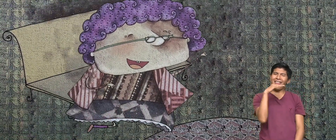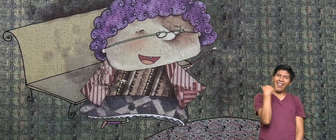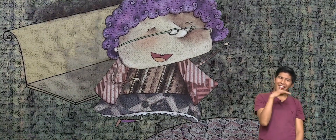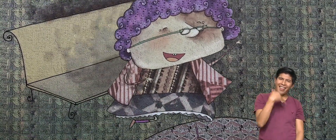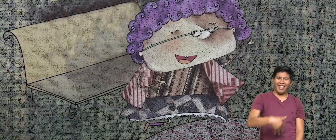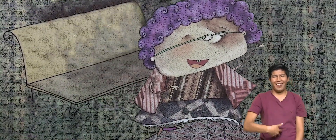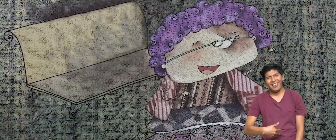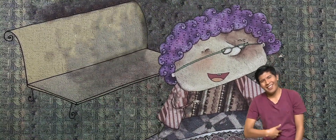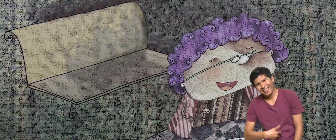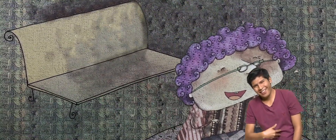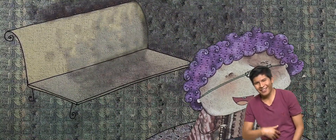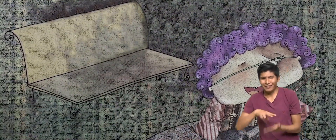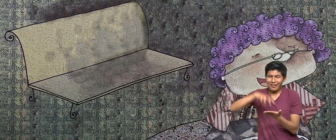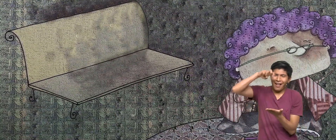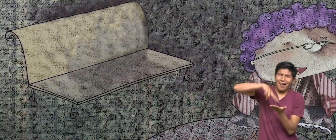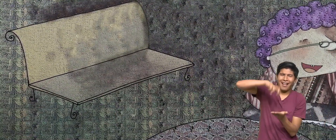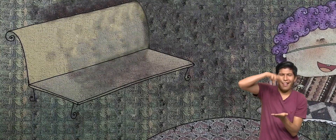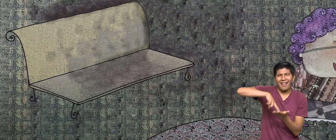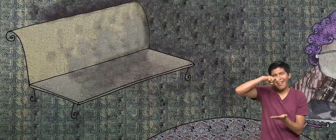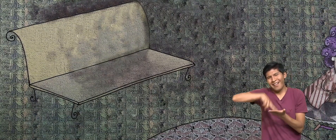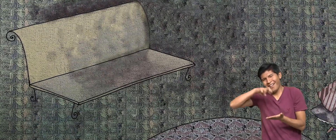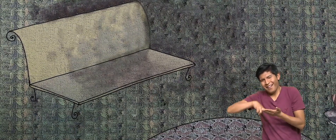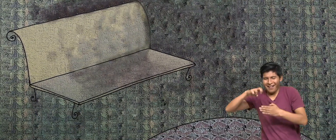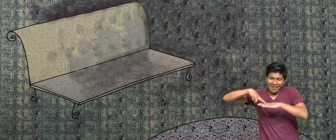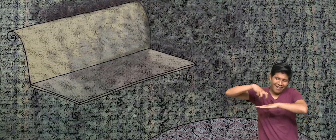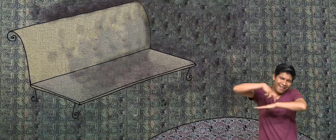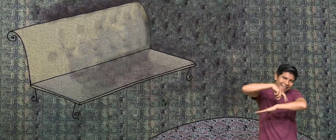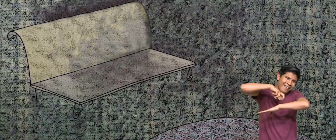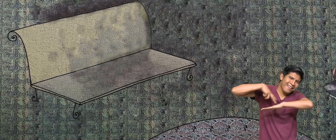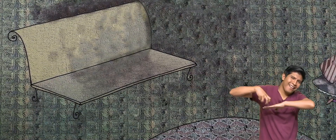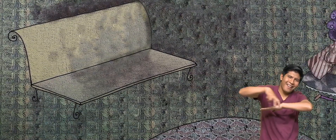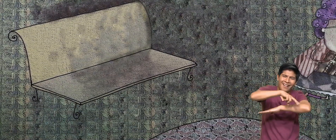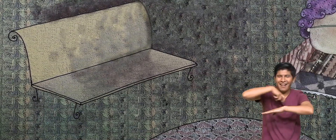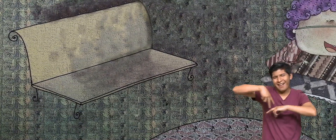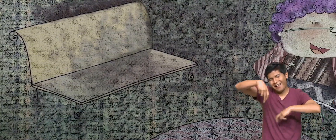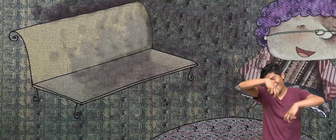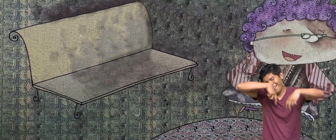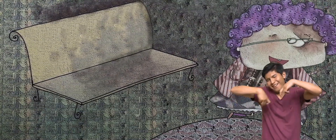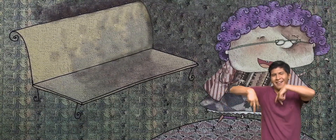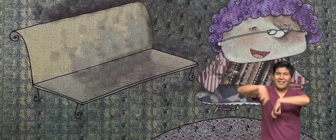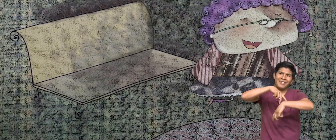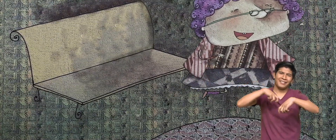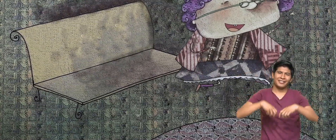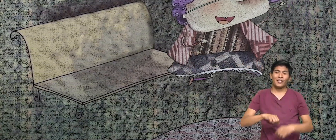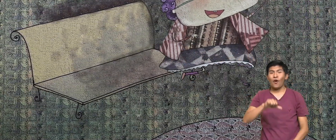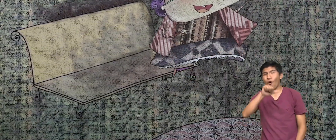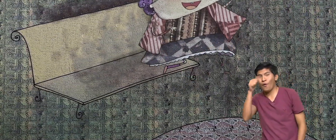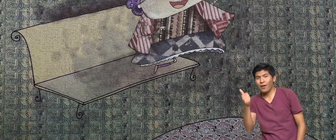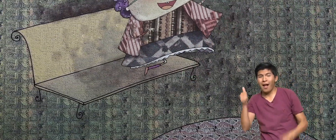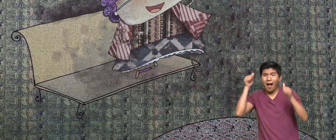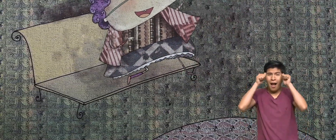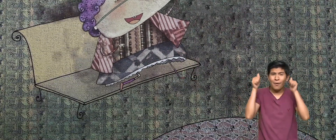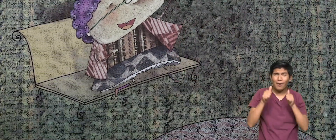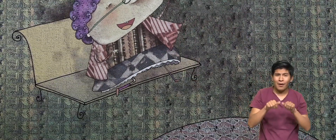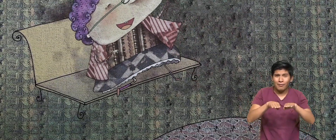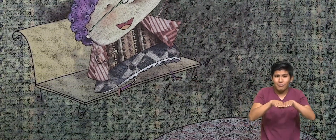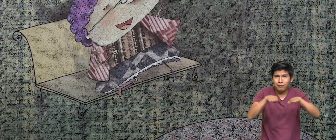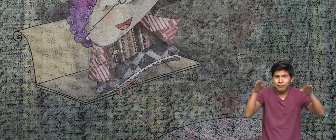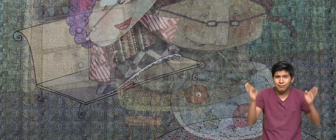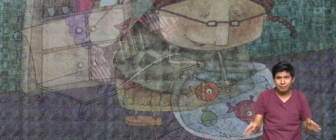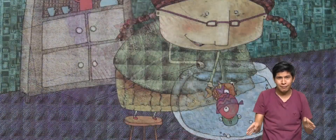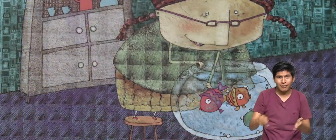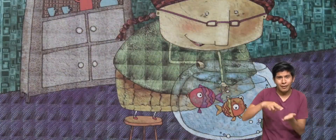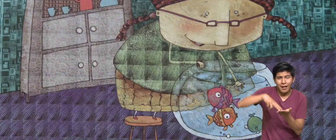abuelita Elita estalla en risotadas y da brincos por toda la sala. La abuelita